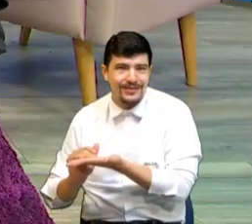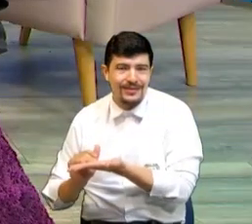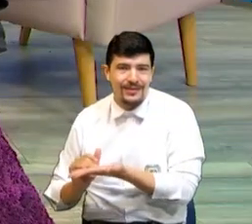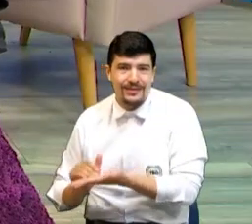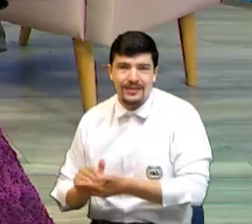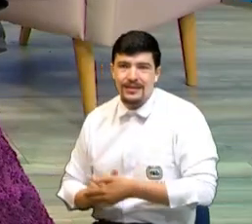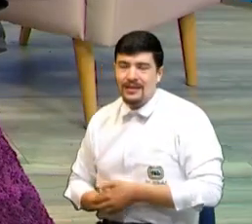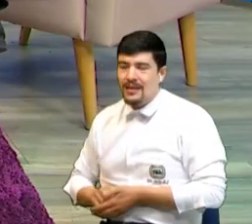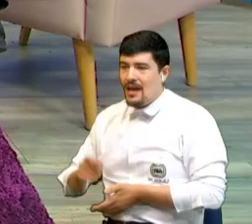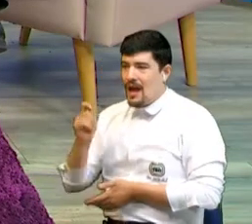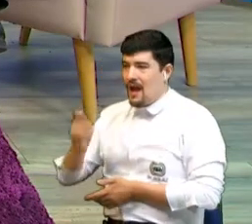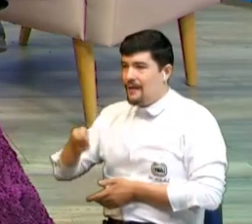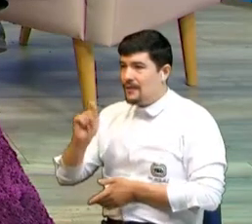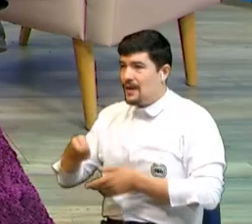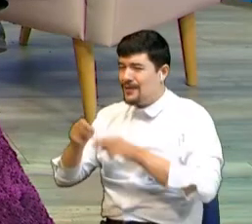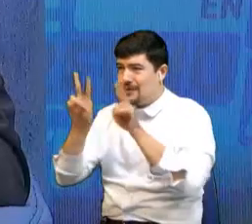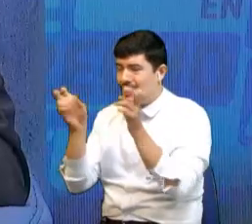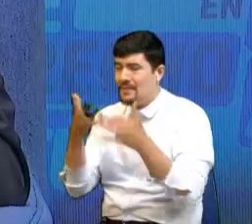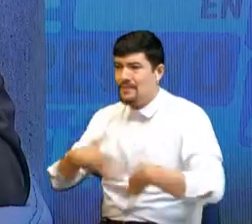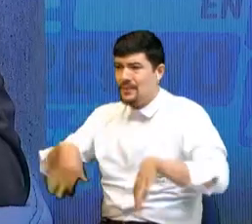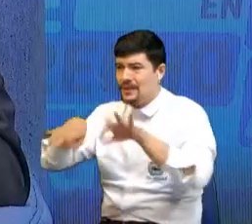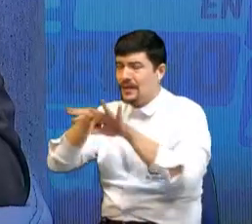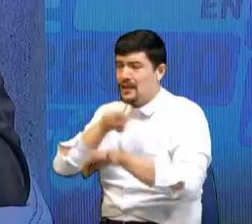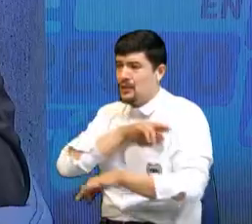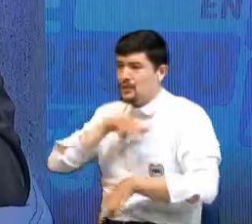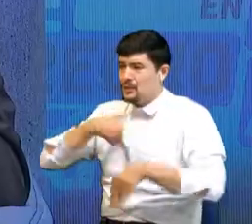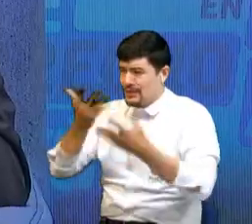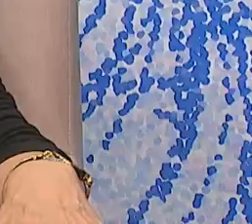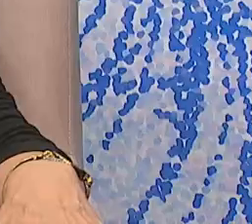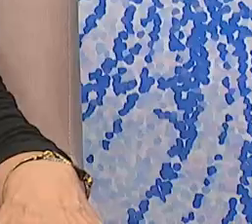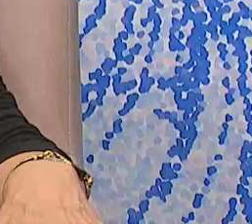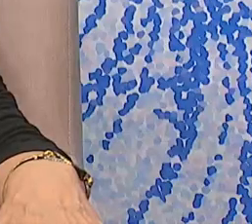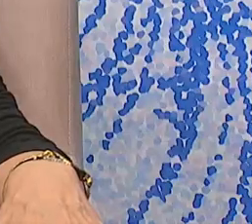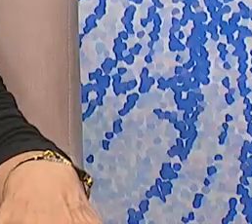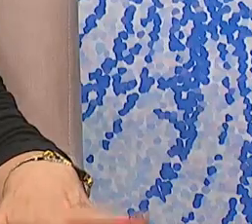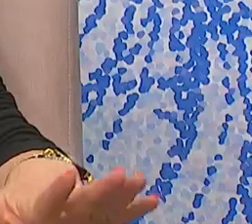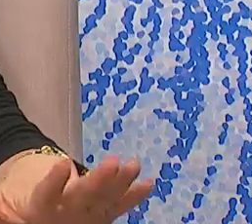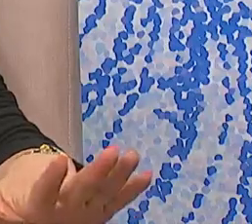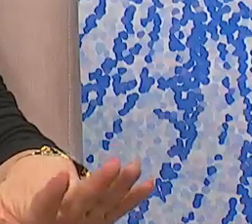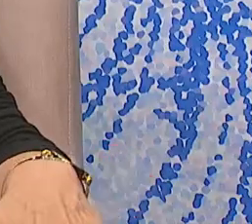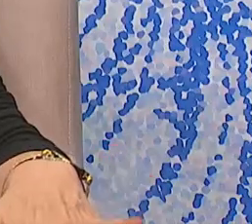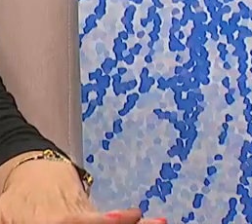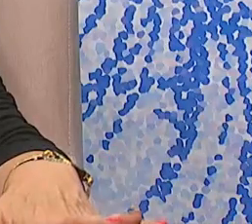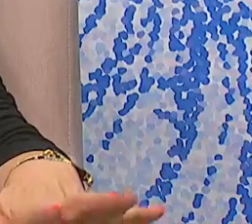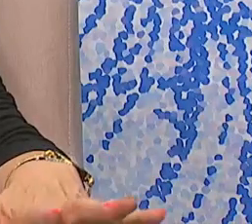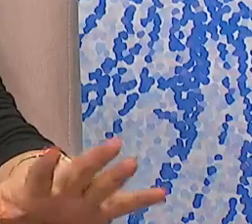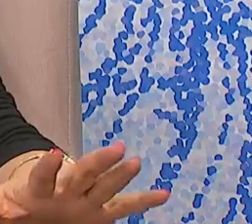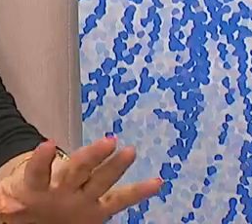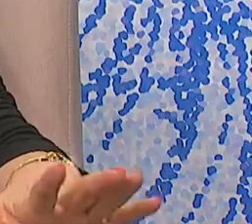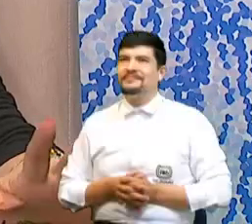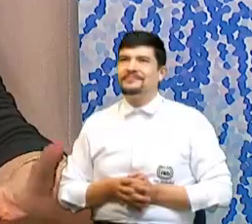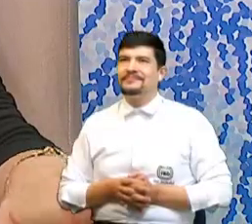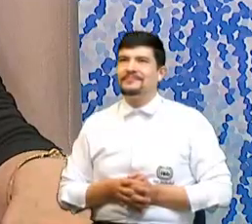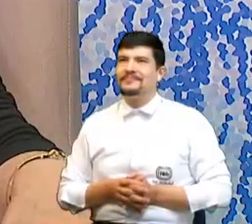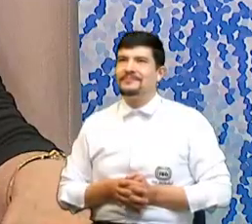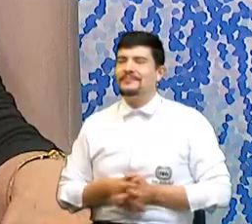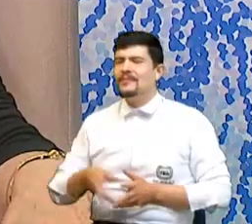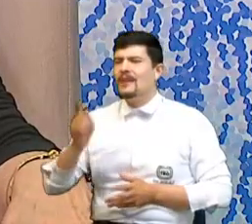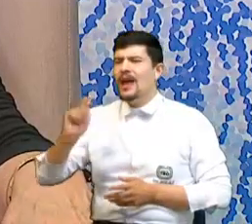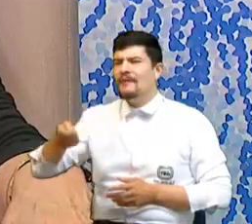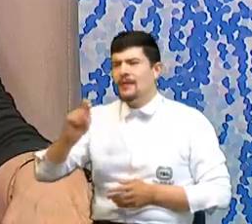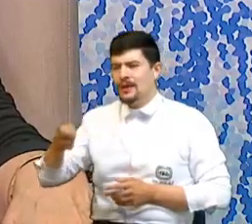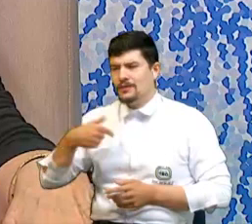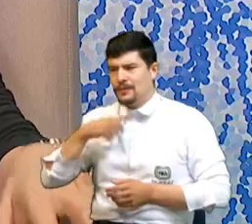Abogado, esta importante temática queremos seguirla trabajando. Abogado, hay un tema que sería bueno aclararle a